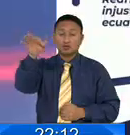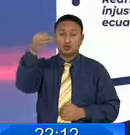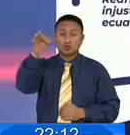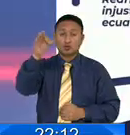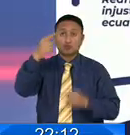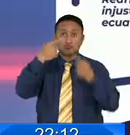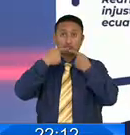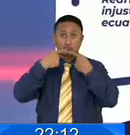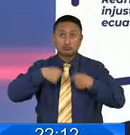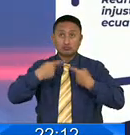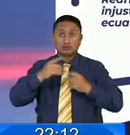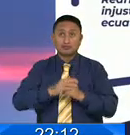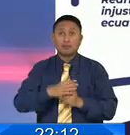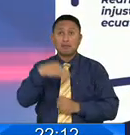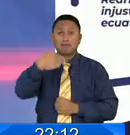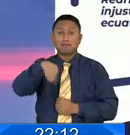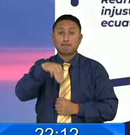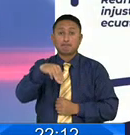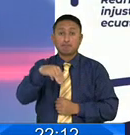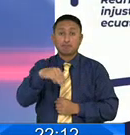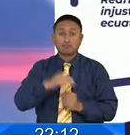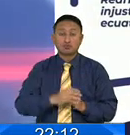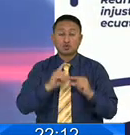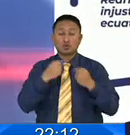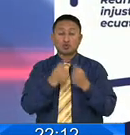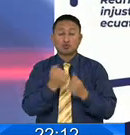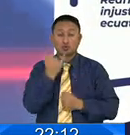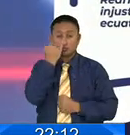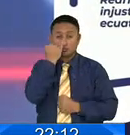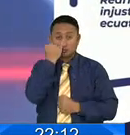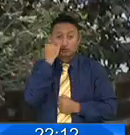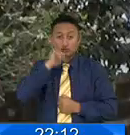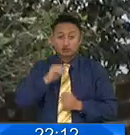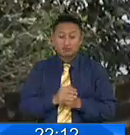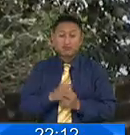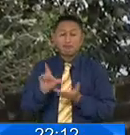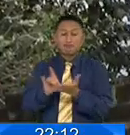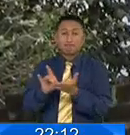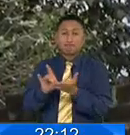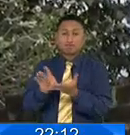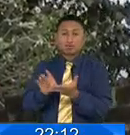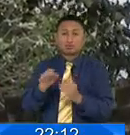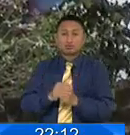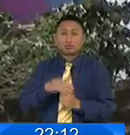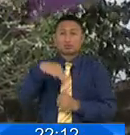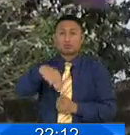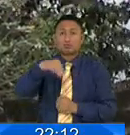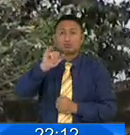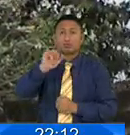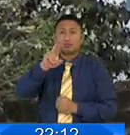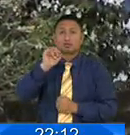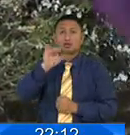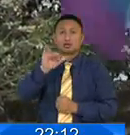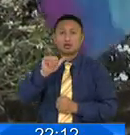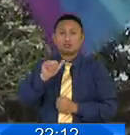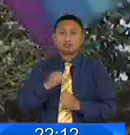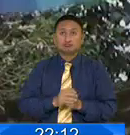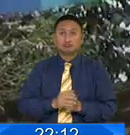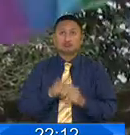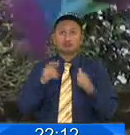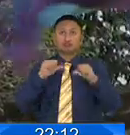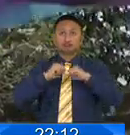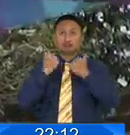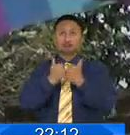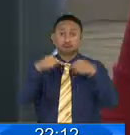difundido la noche de este miércoles, Pachacútic anunció la expulsión y separación de Mireya Pazmiño. La legisladora se convirtió